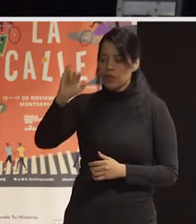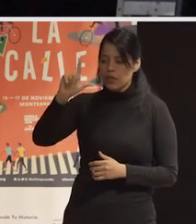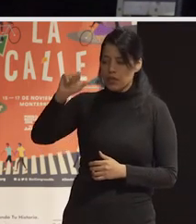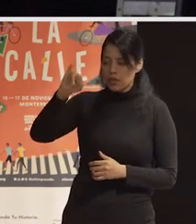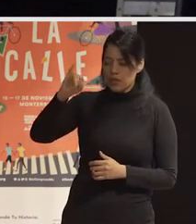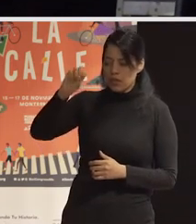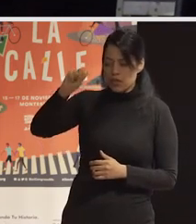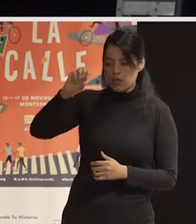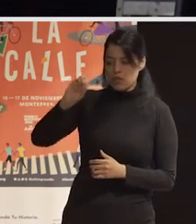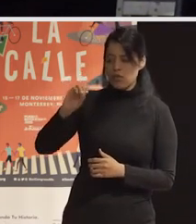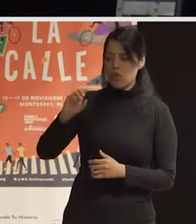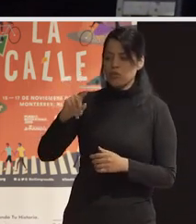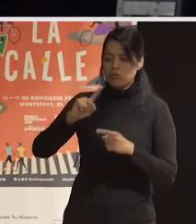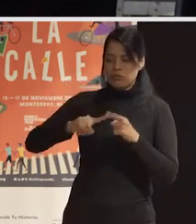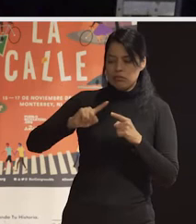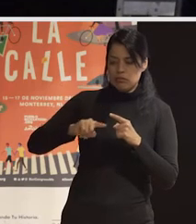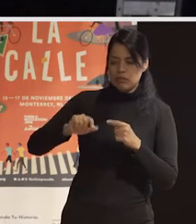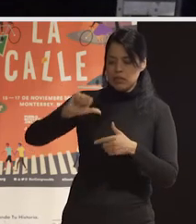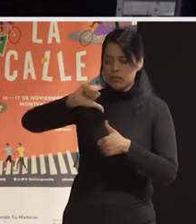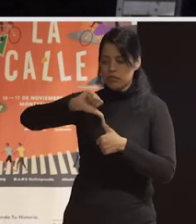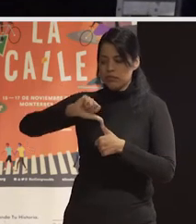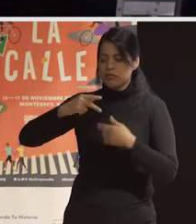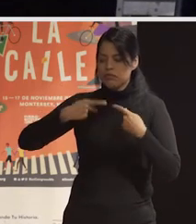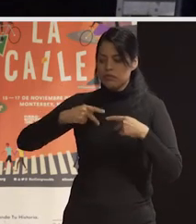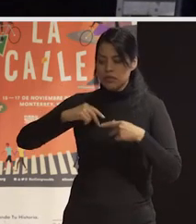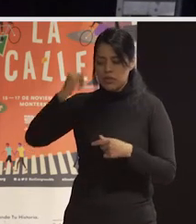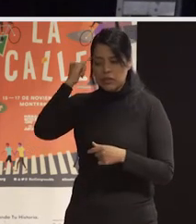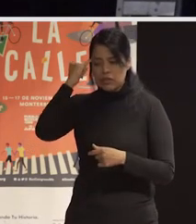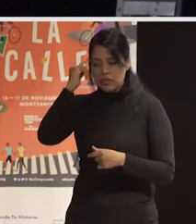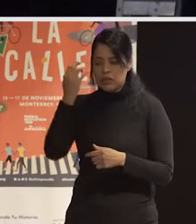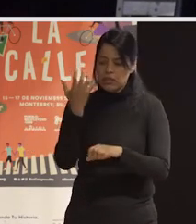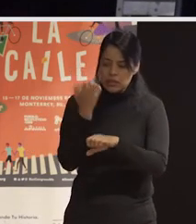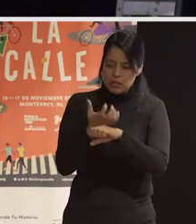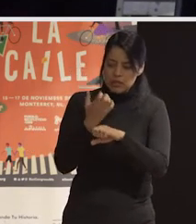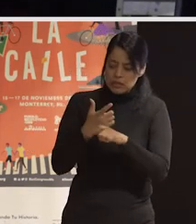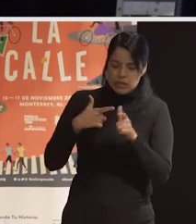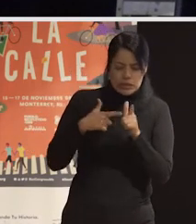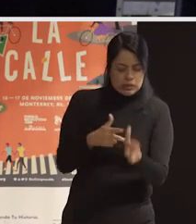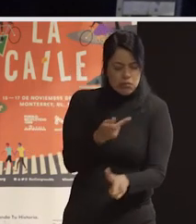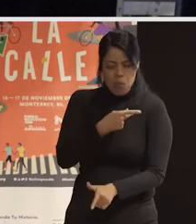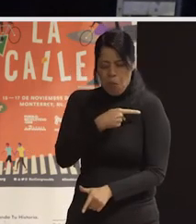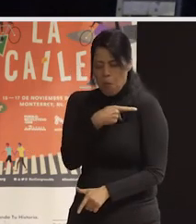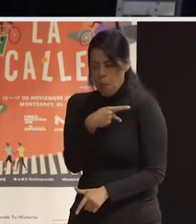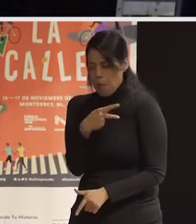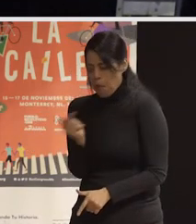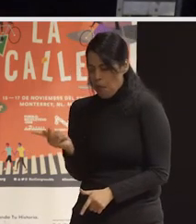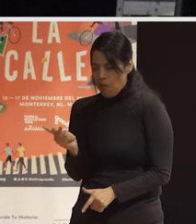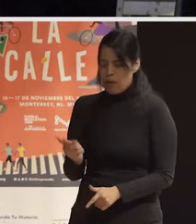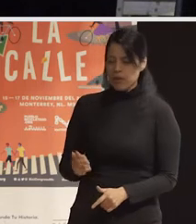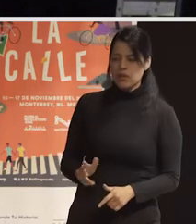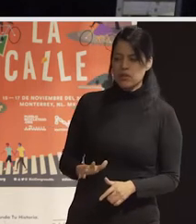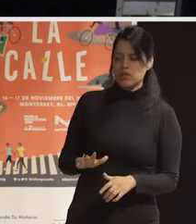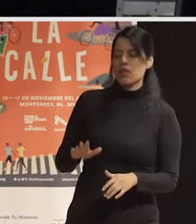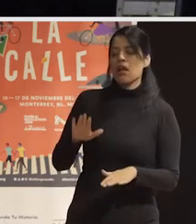estamos en la misma página y con eso personas indígenas incluso en eeuu siguen en condiciones de pobreza extrema apenas van